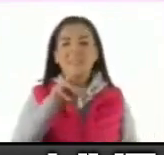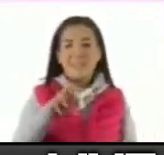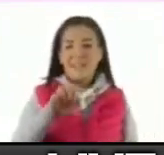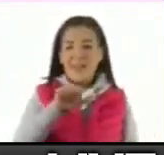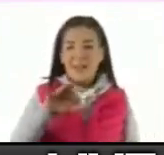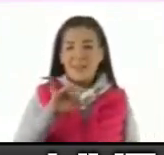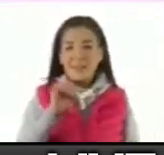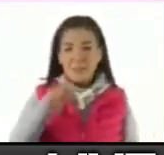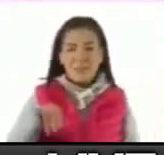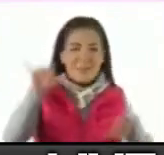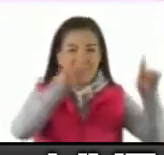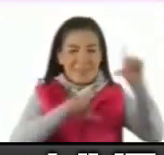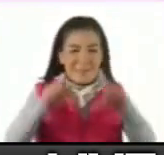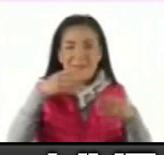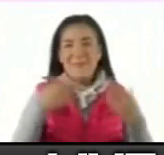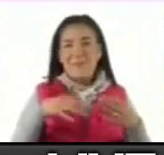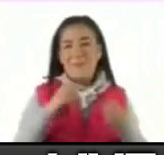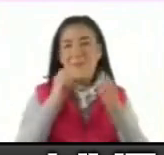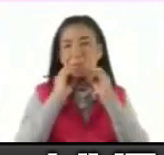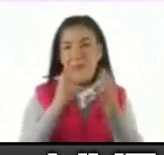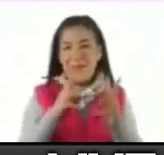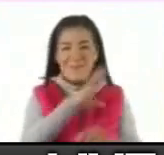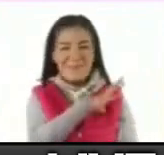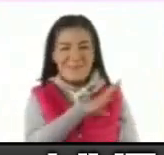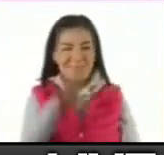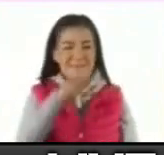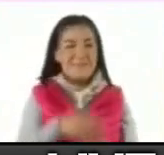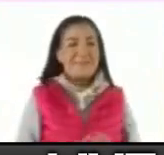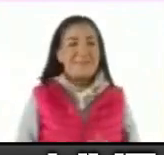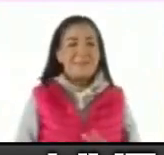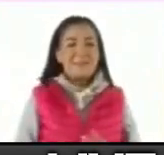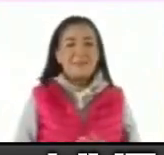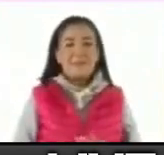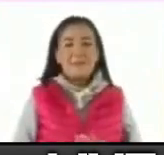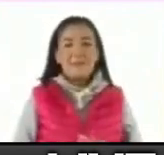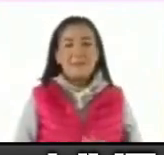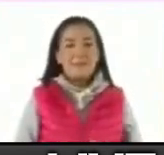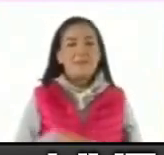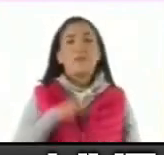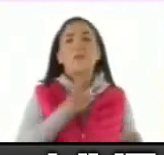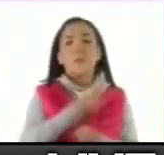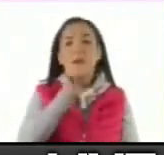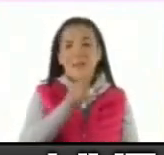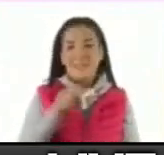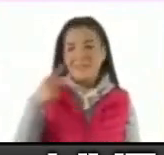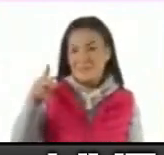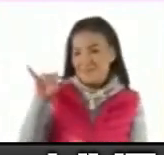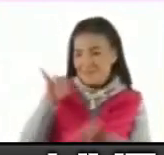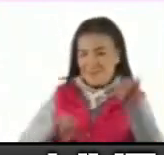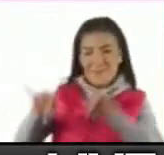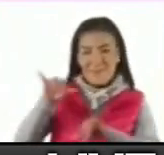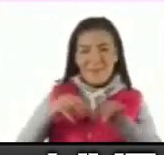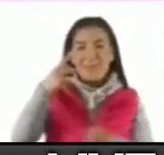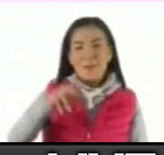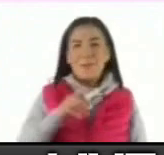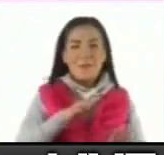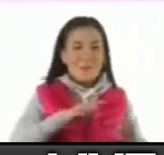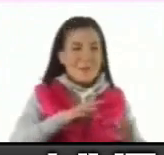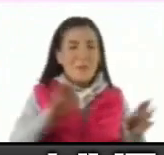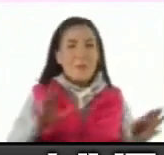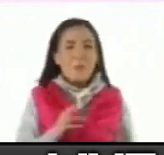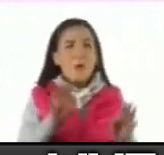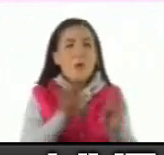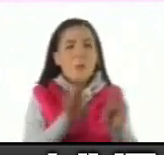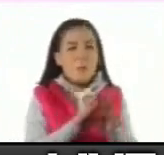químicas asombrosas. Por ejemplo, el primer experimento que realizó Emma con la lámpara del genio